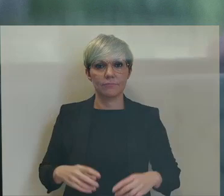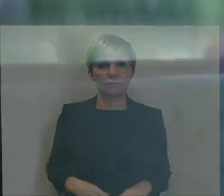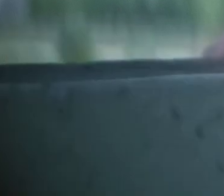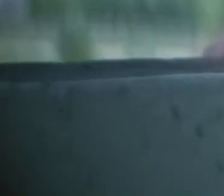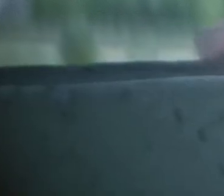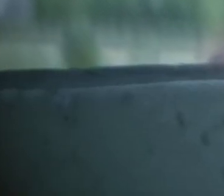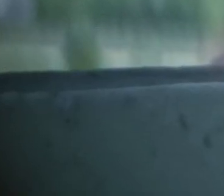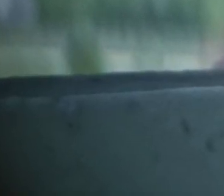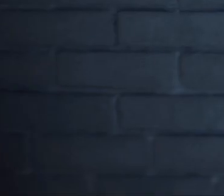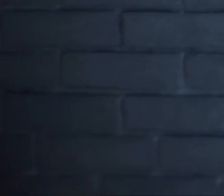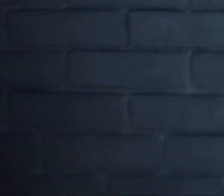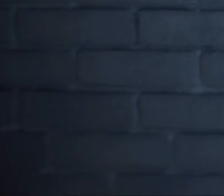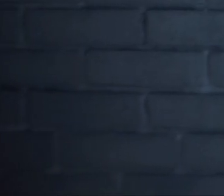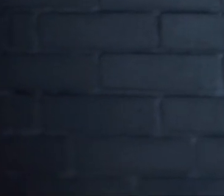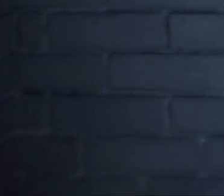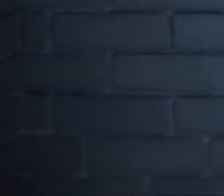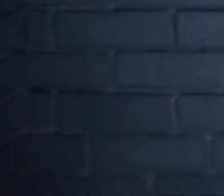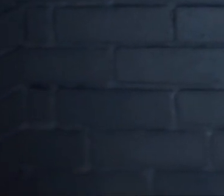domiciliario.